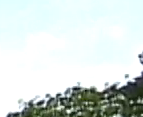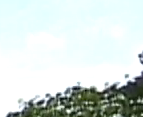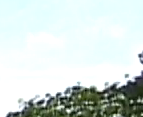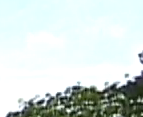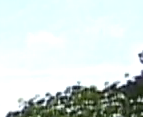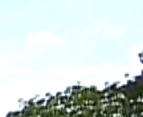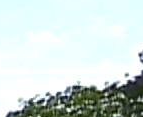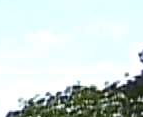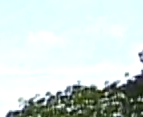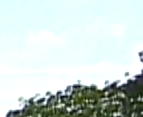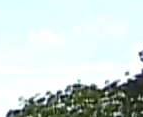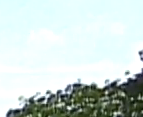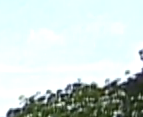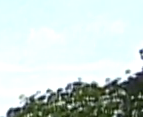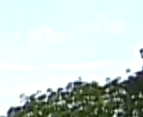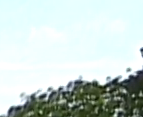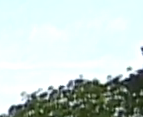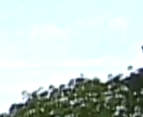¿Aló?